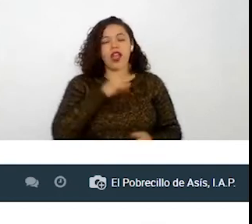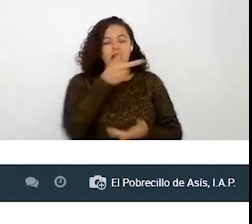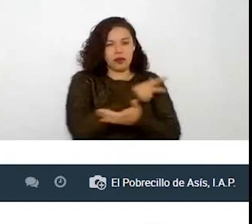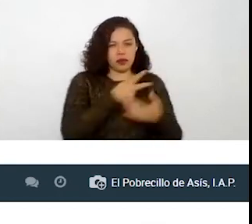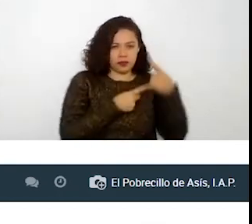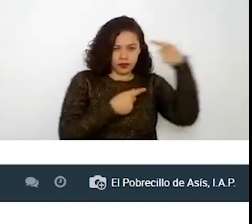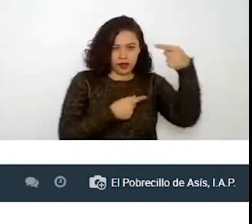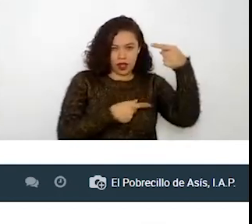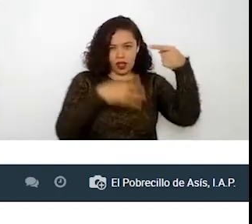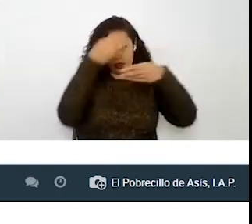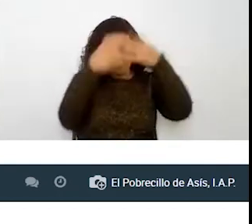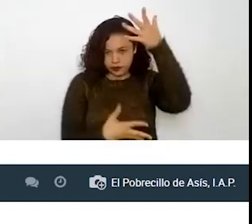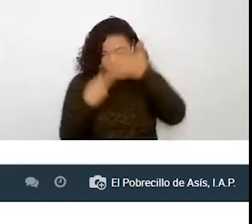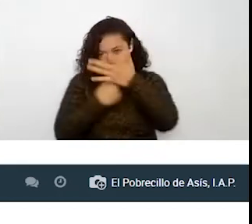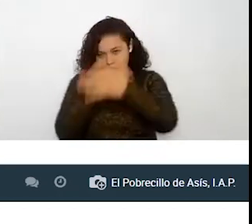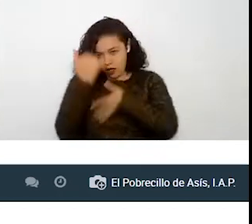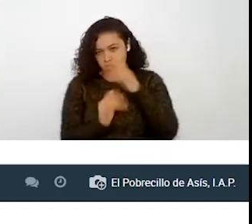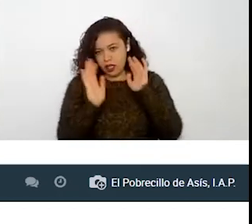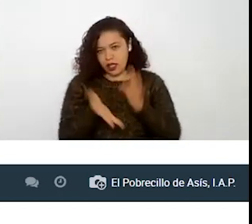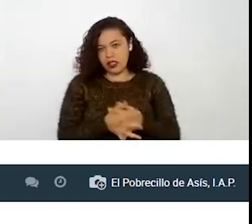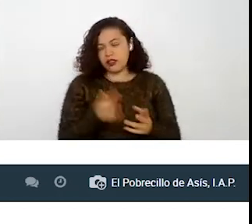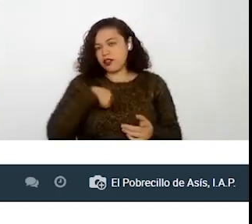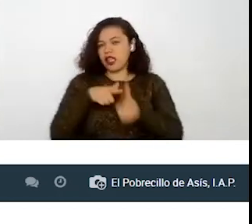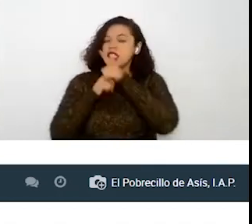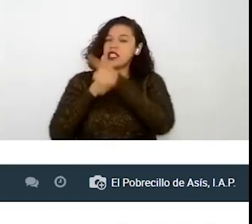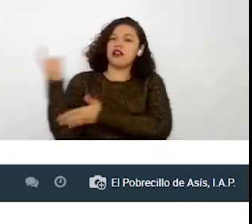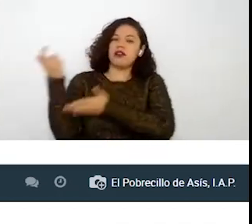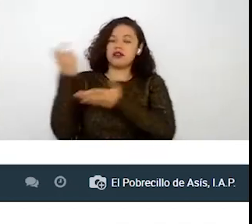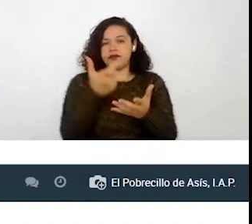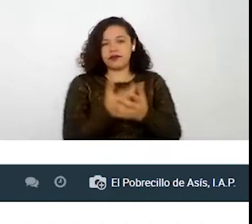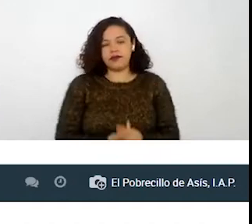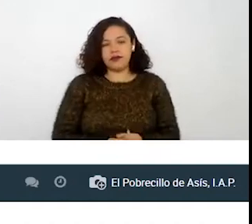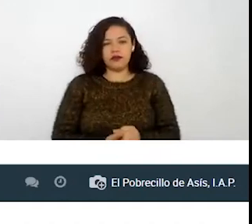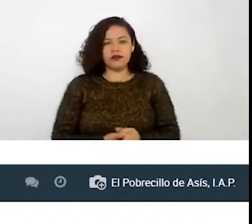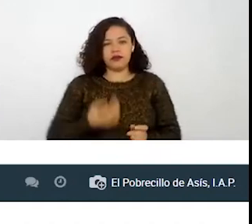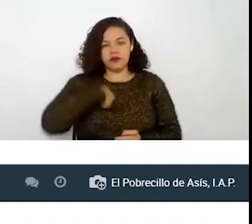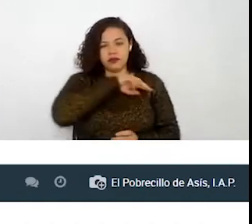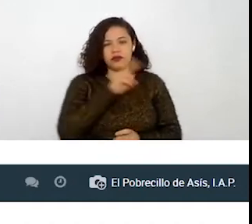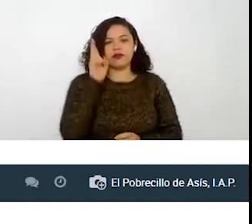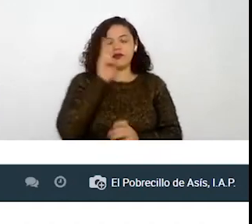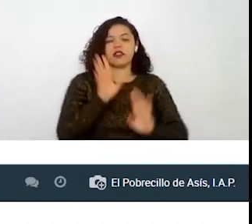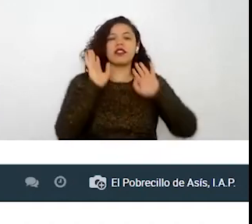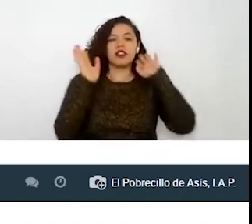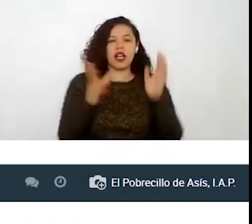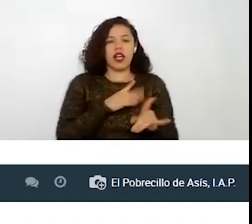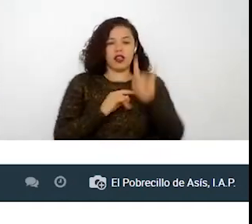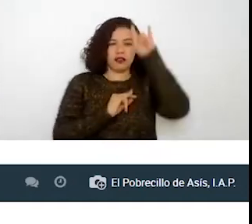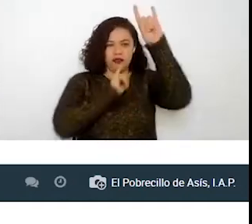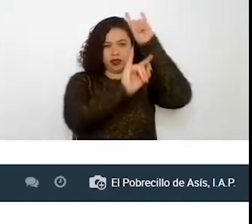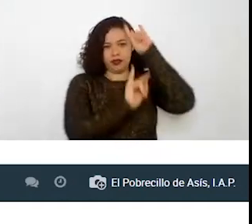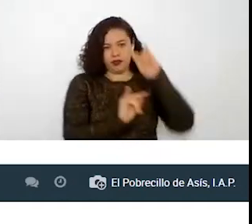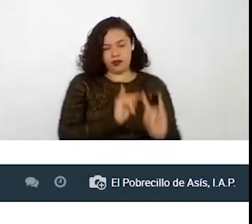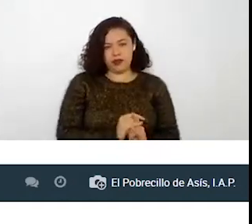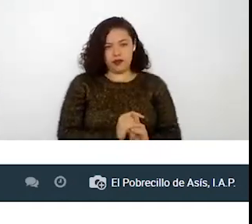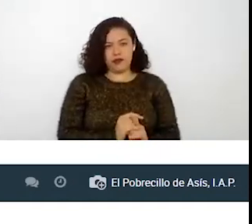ya tenemos nuestro proyecto Y si le damos en continuar con presupuesto vamos a observar que ya tenemos cargado un